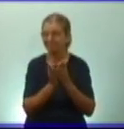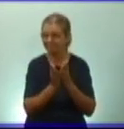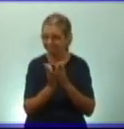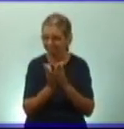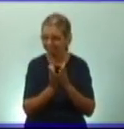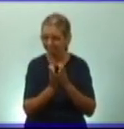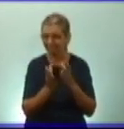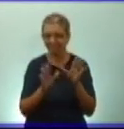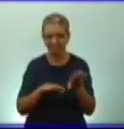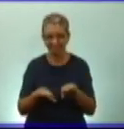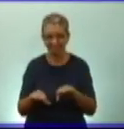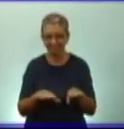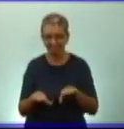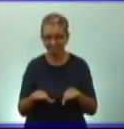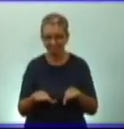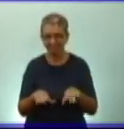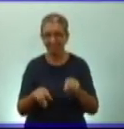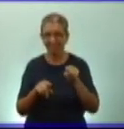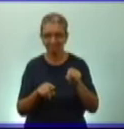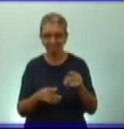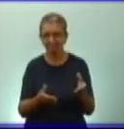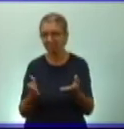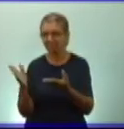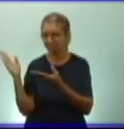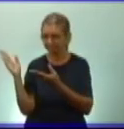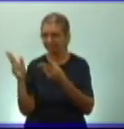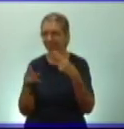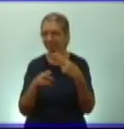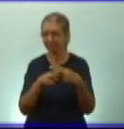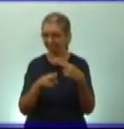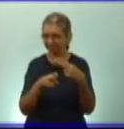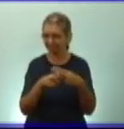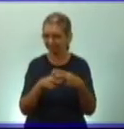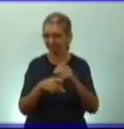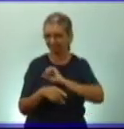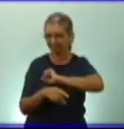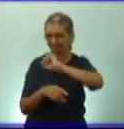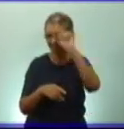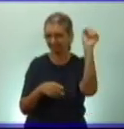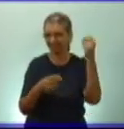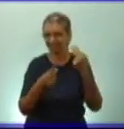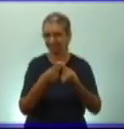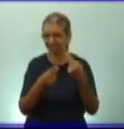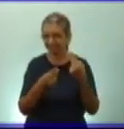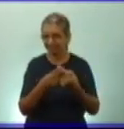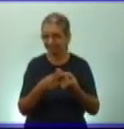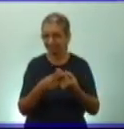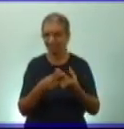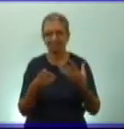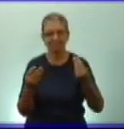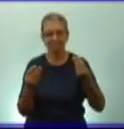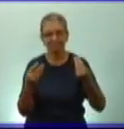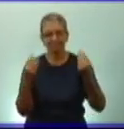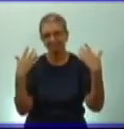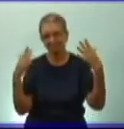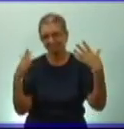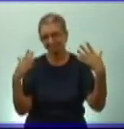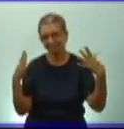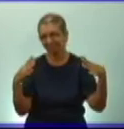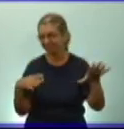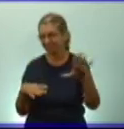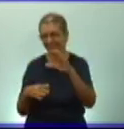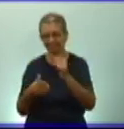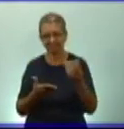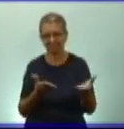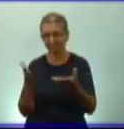y preparándose, ¿verdad? Entonces los dejo con los nombres de los estudiantes ganadores de concurso y de antemano muchas felicidades para todos